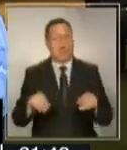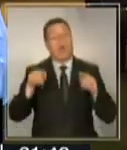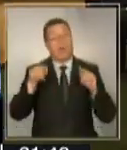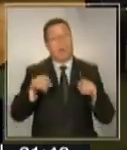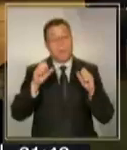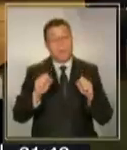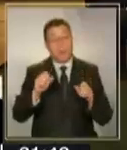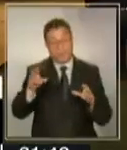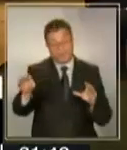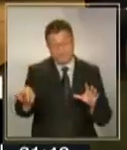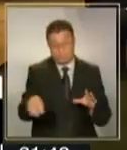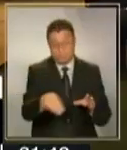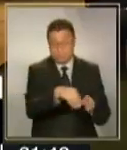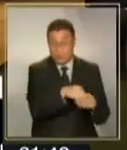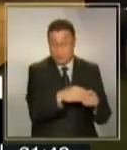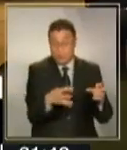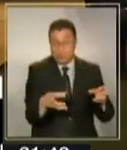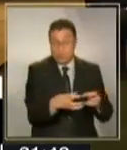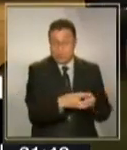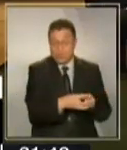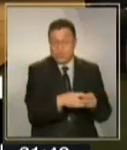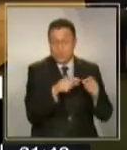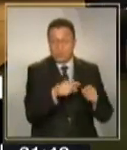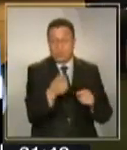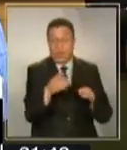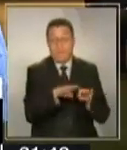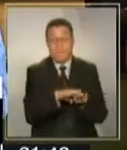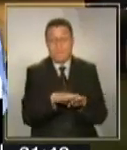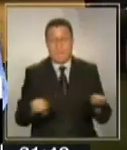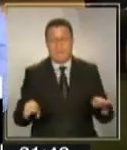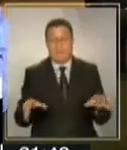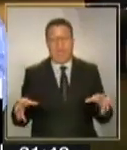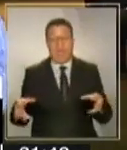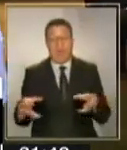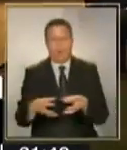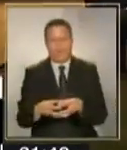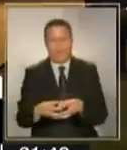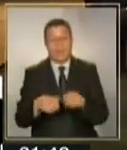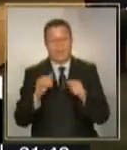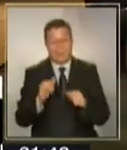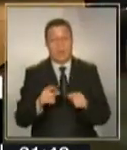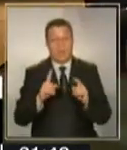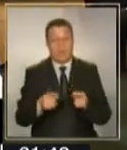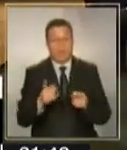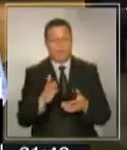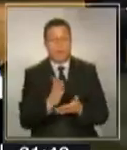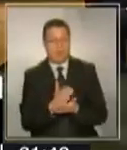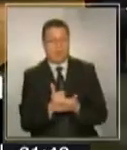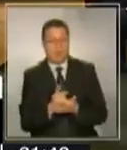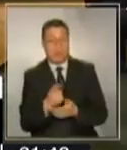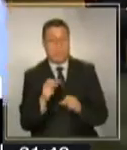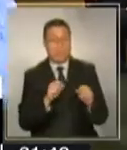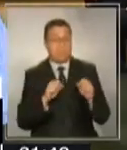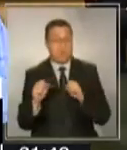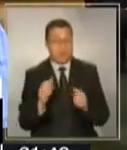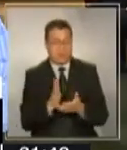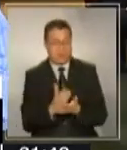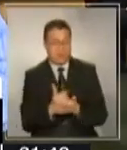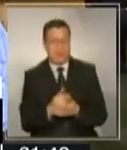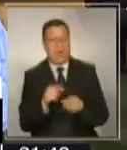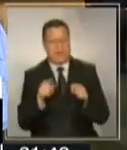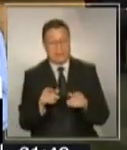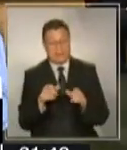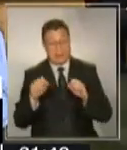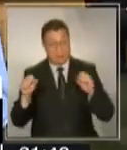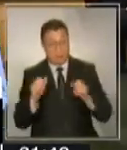poder incorporarse a una mesa de unidad, necesita de una operación política. Esa operación política